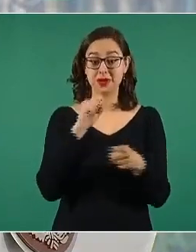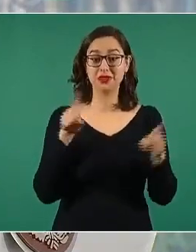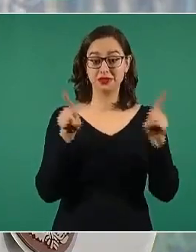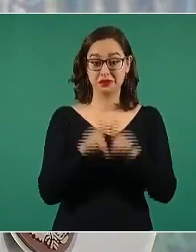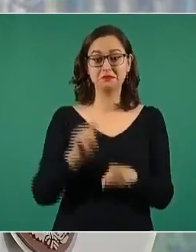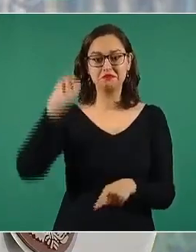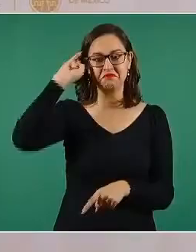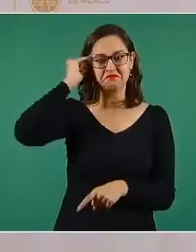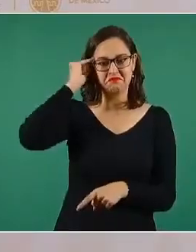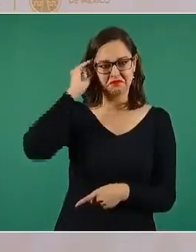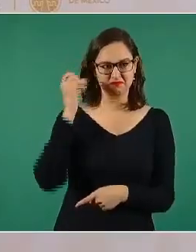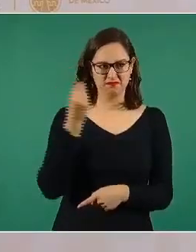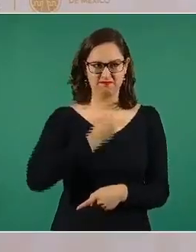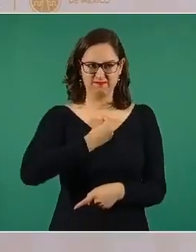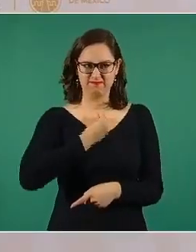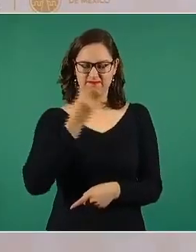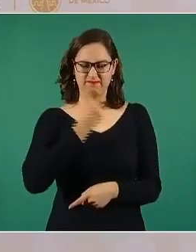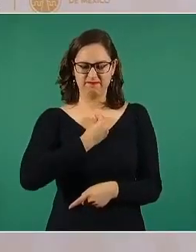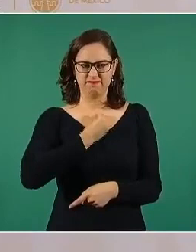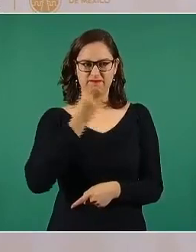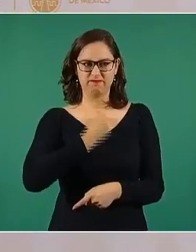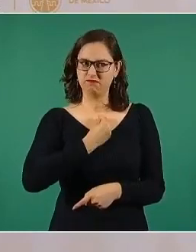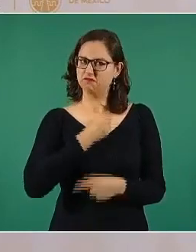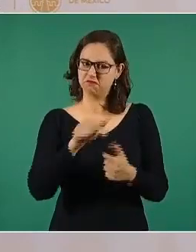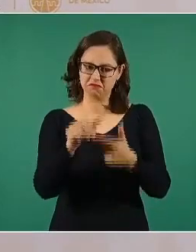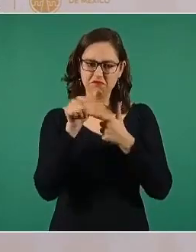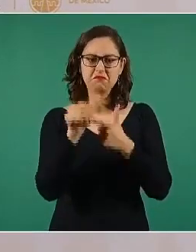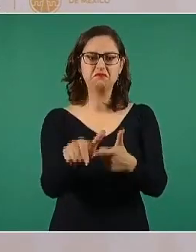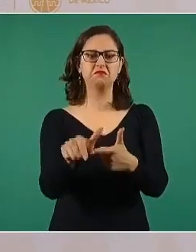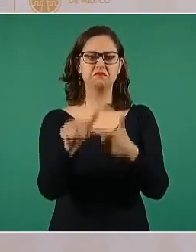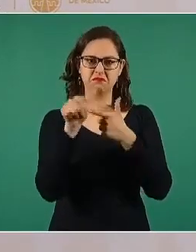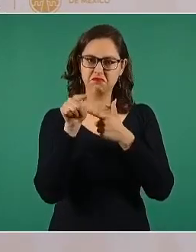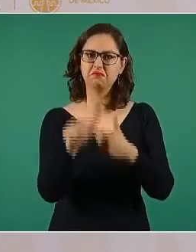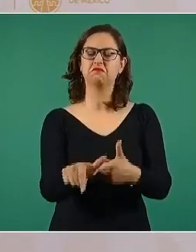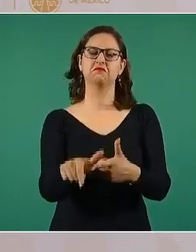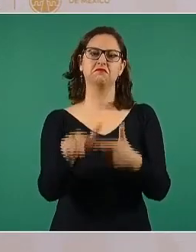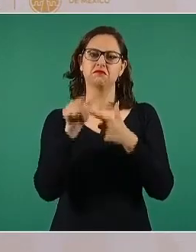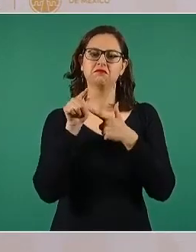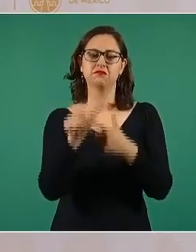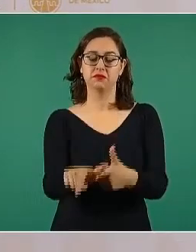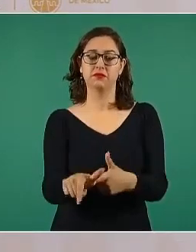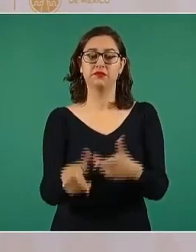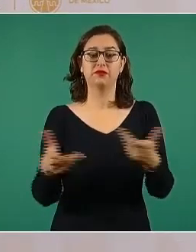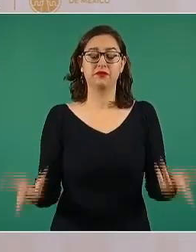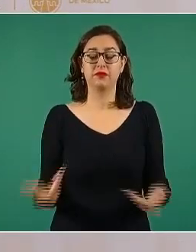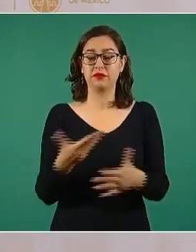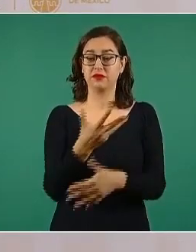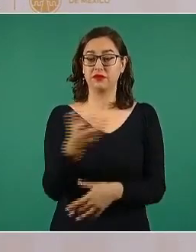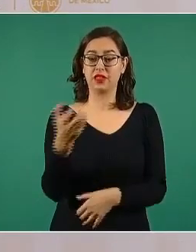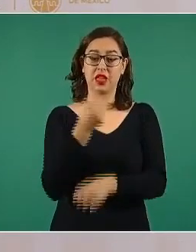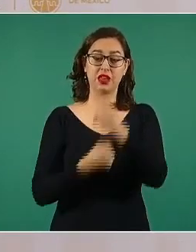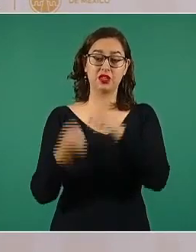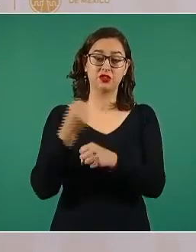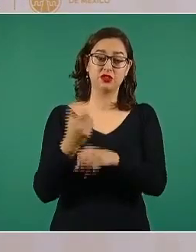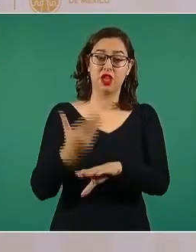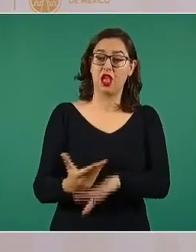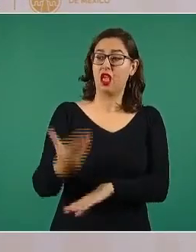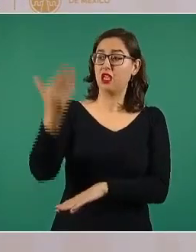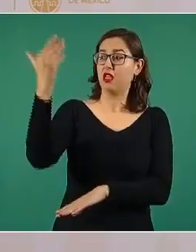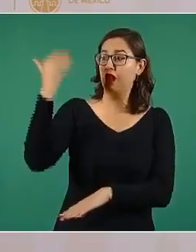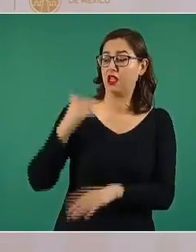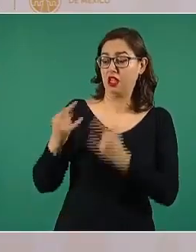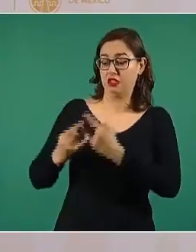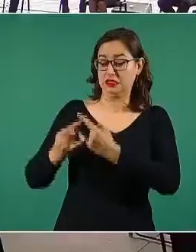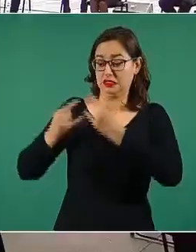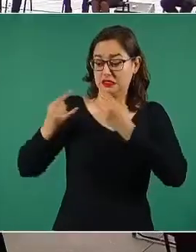de los pueblos. Hace 500 años, la historia de esta tierra donde nos encontramos hoy y la historia del mundo